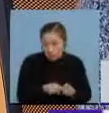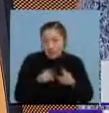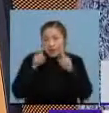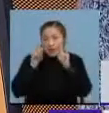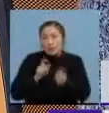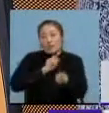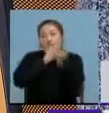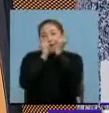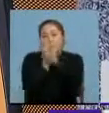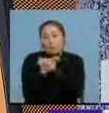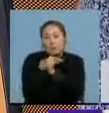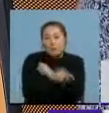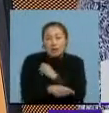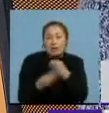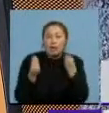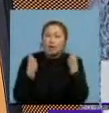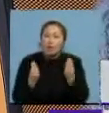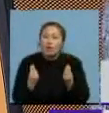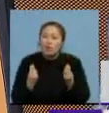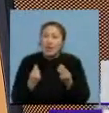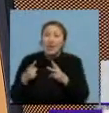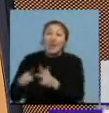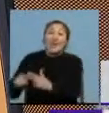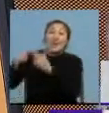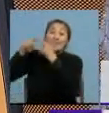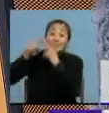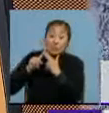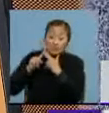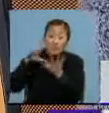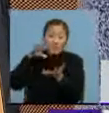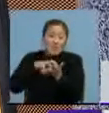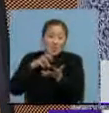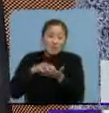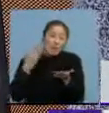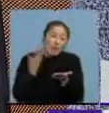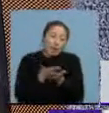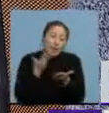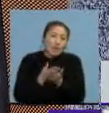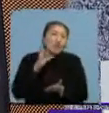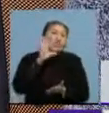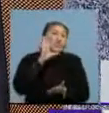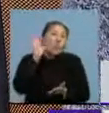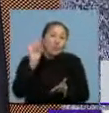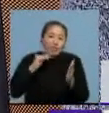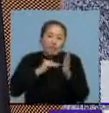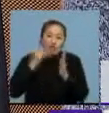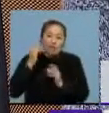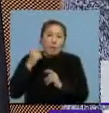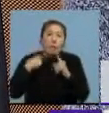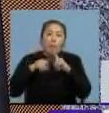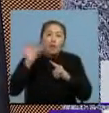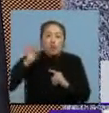hemos cambiado la modalidad porque hemos determinado en este caso las inversiones que debe hacer la empresa que ellos pedían 50 millones por año y nosotros lo hemos llevado a